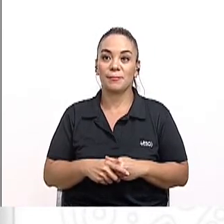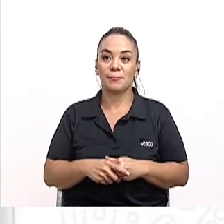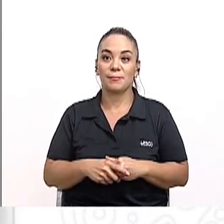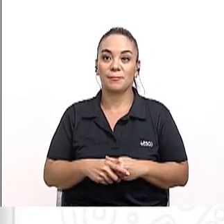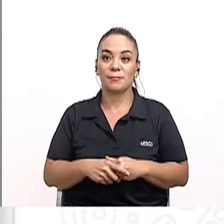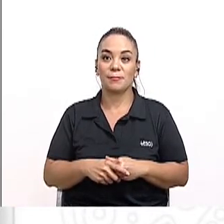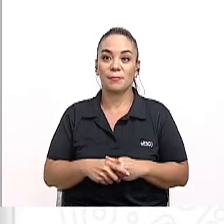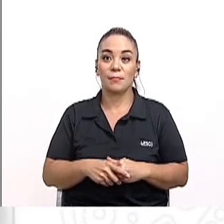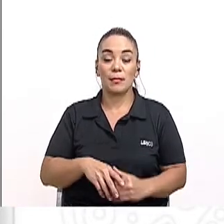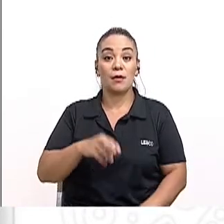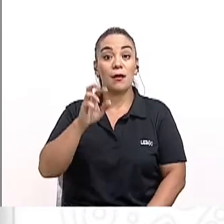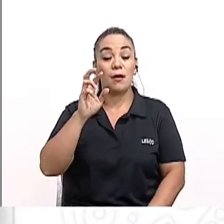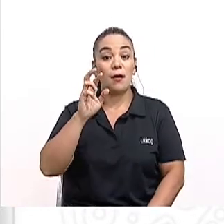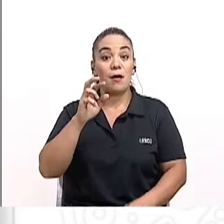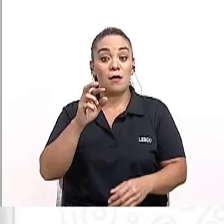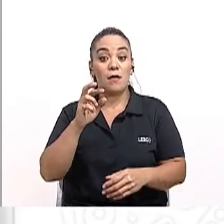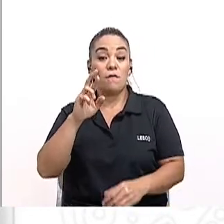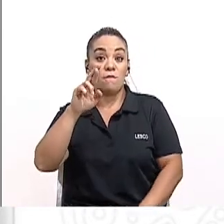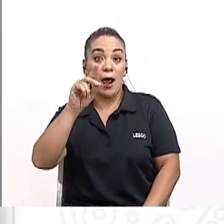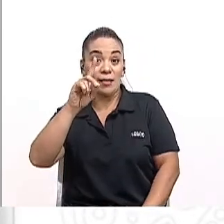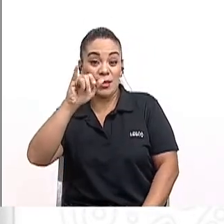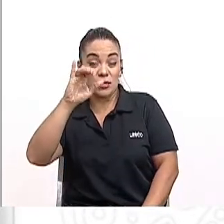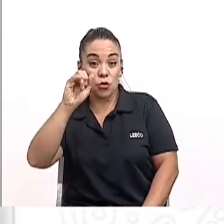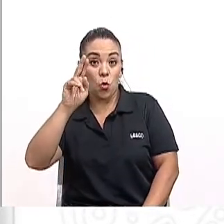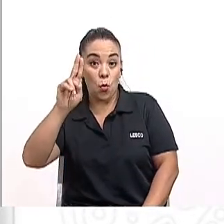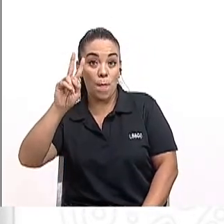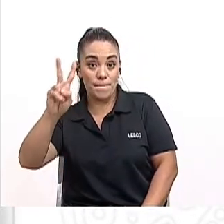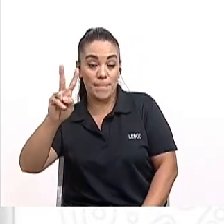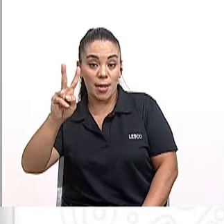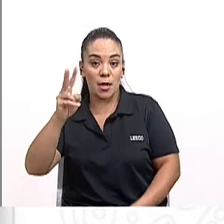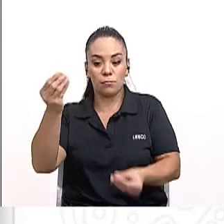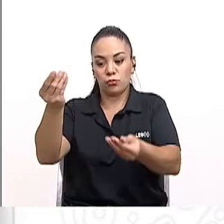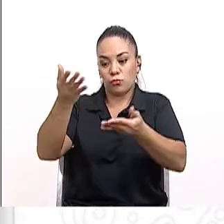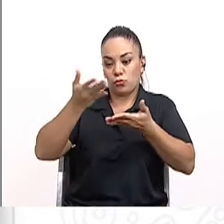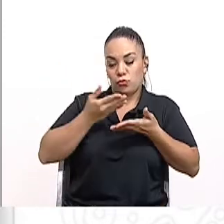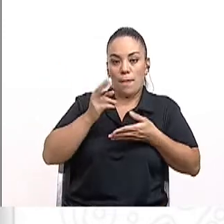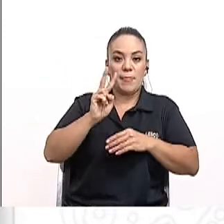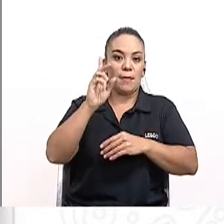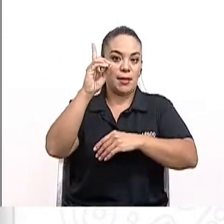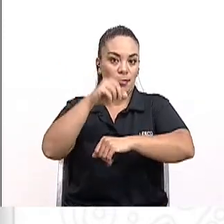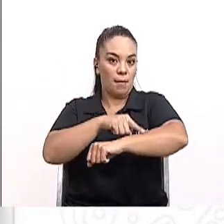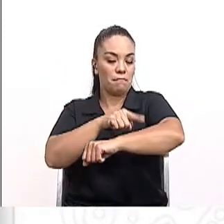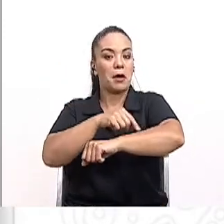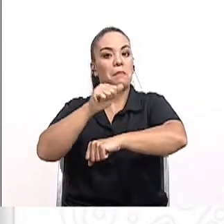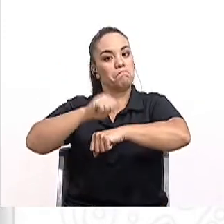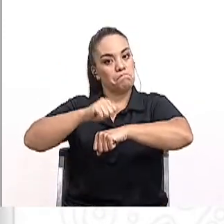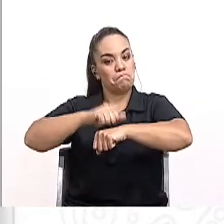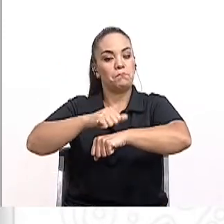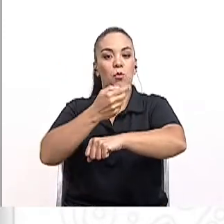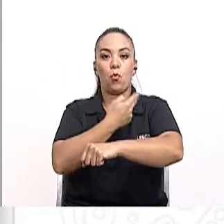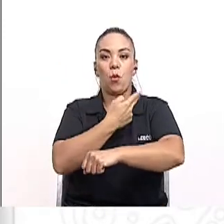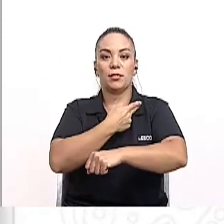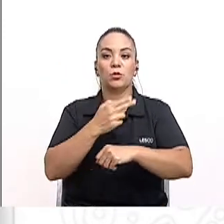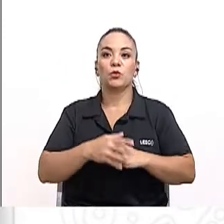La radiación ultravioleta nos broncea y da la vitamina D que fortalece los huesos.